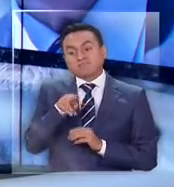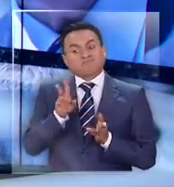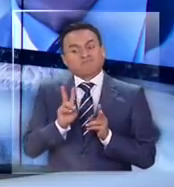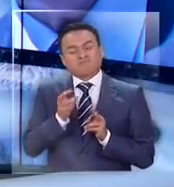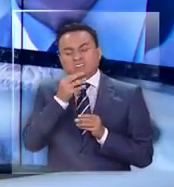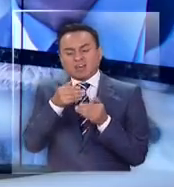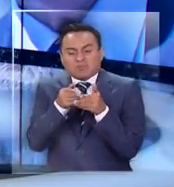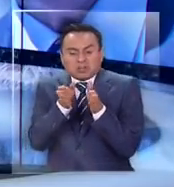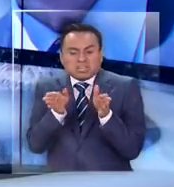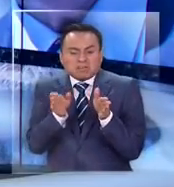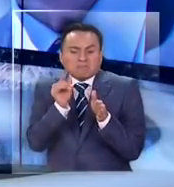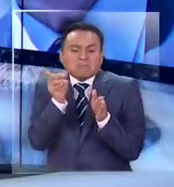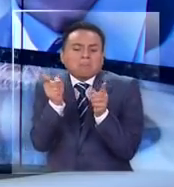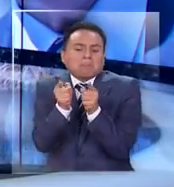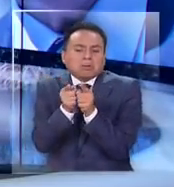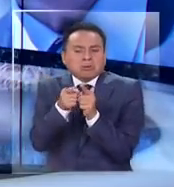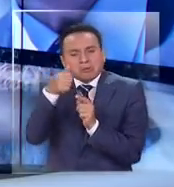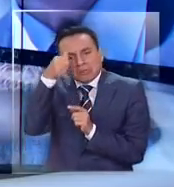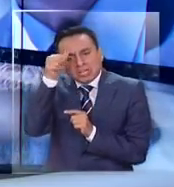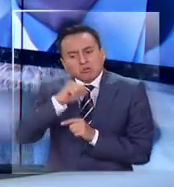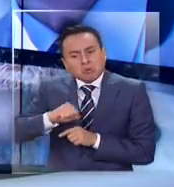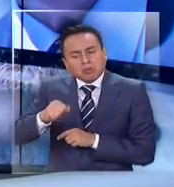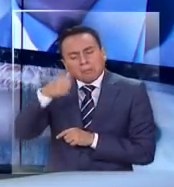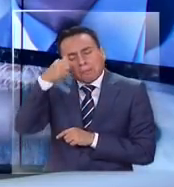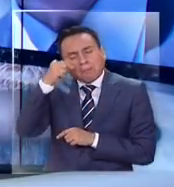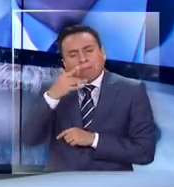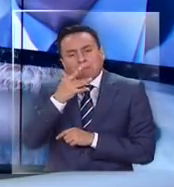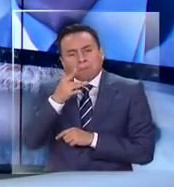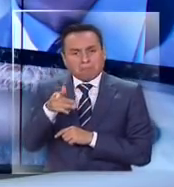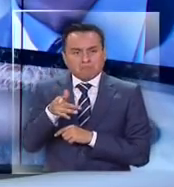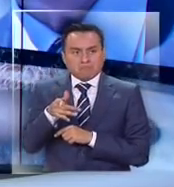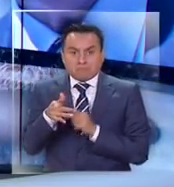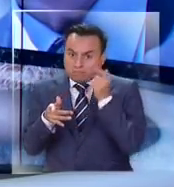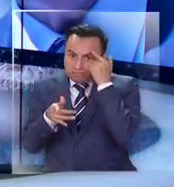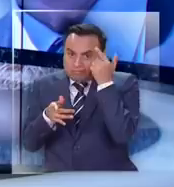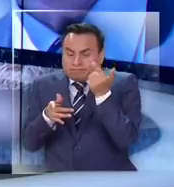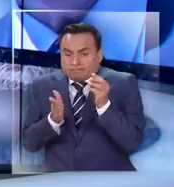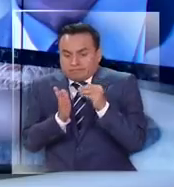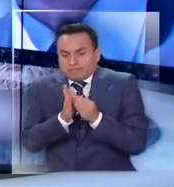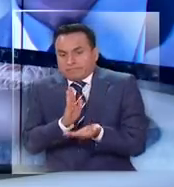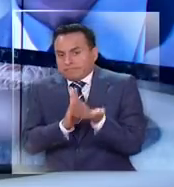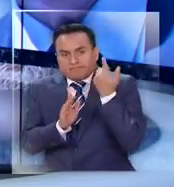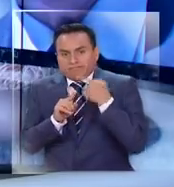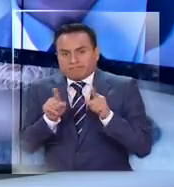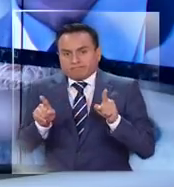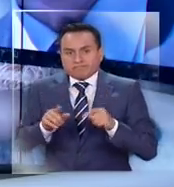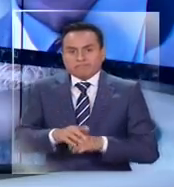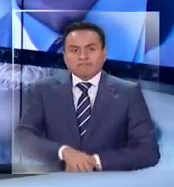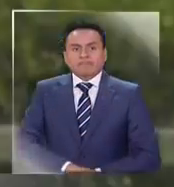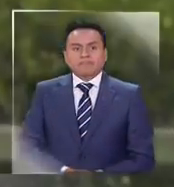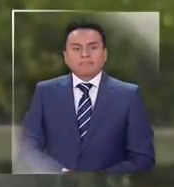puerta a una menor condena en su contra que la que se habría planteado inicialmente.